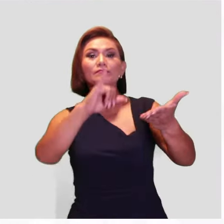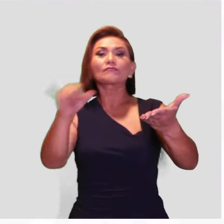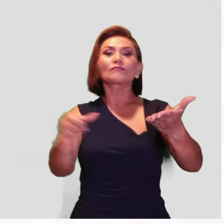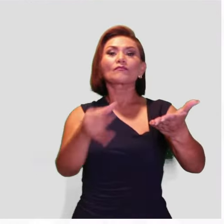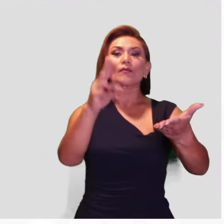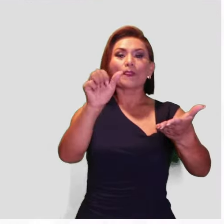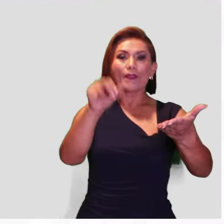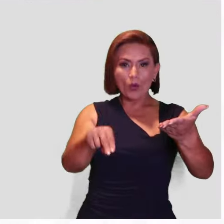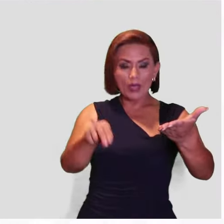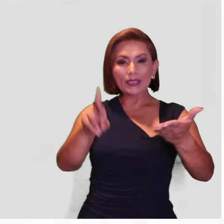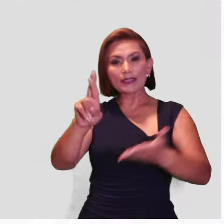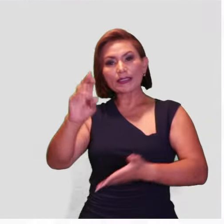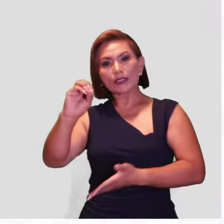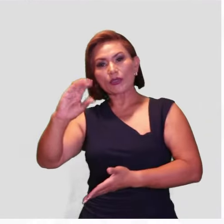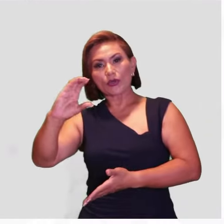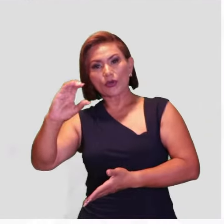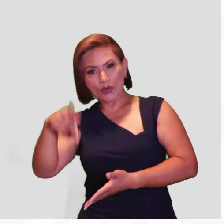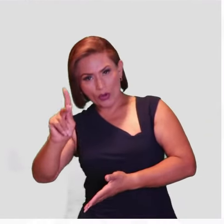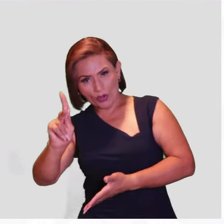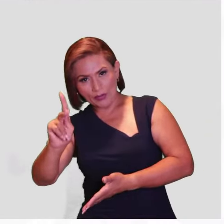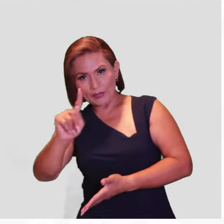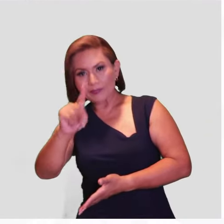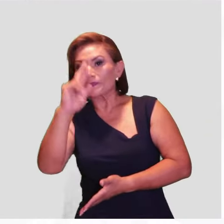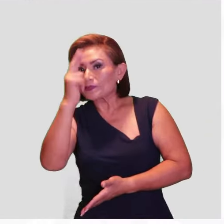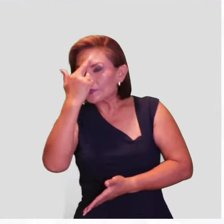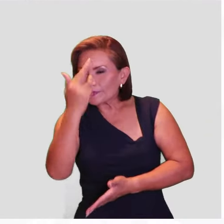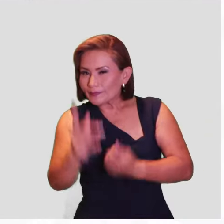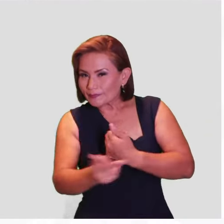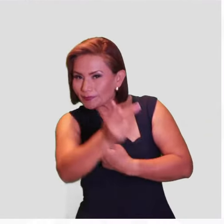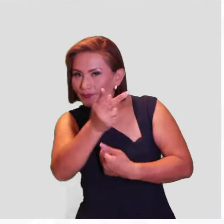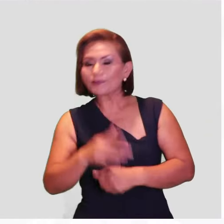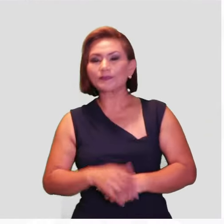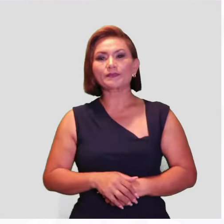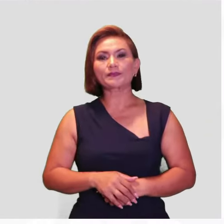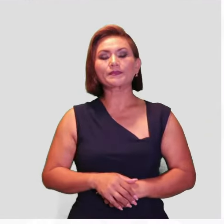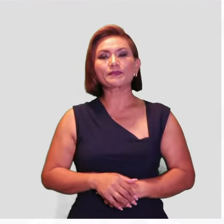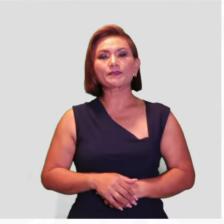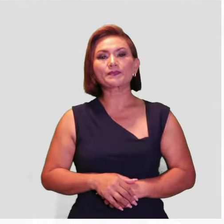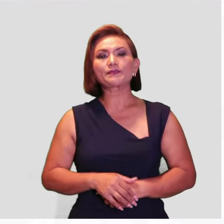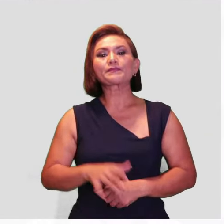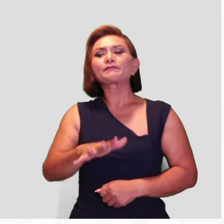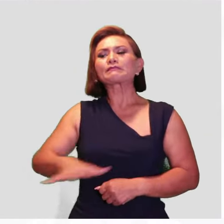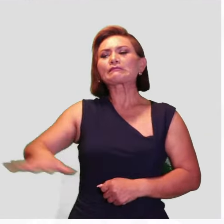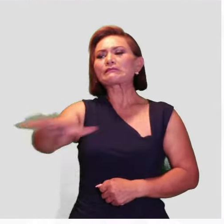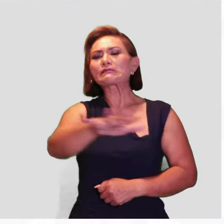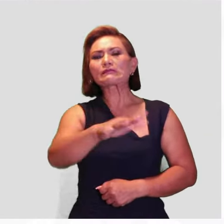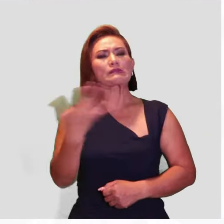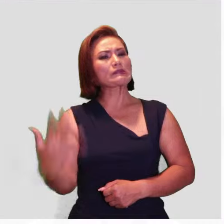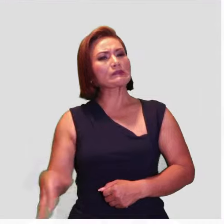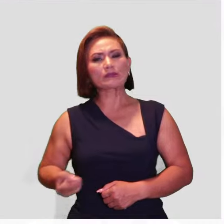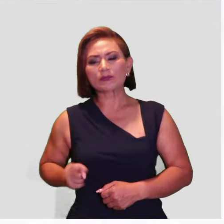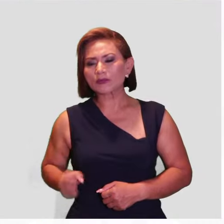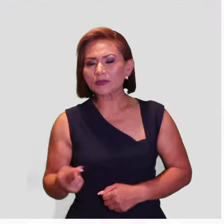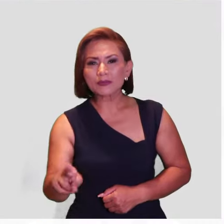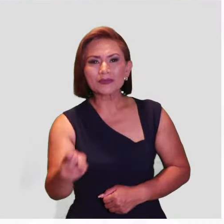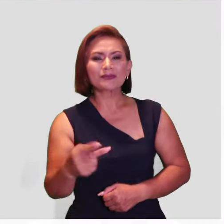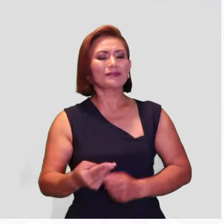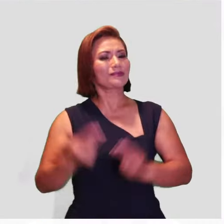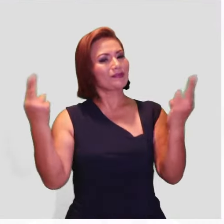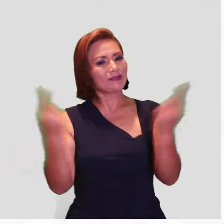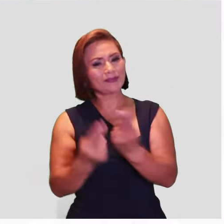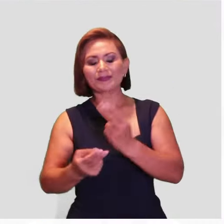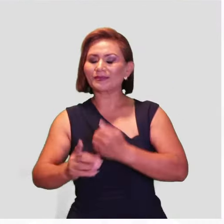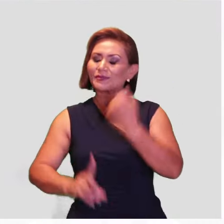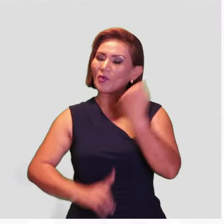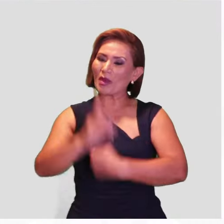Seguro. Candidato, le recuerdo el planteamiento a contestar. ¿Cuáles son los principales problemas o necesidades del